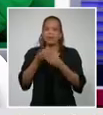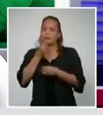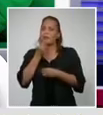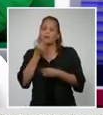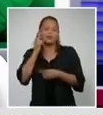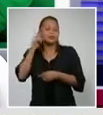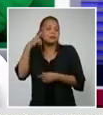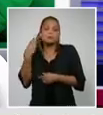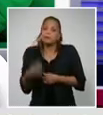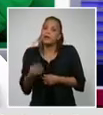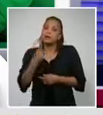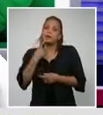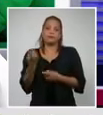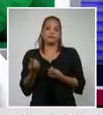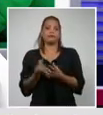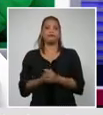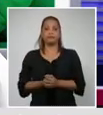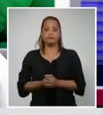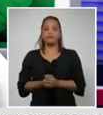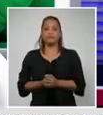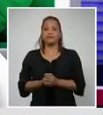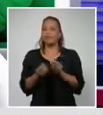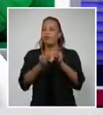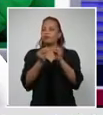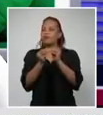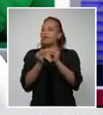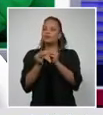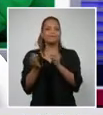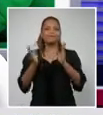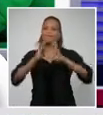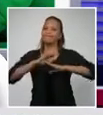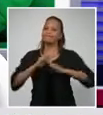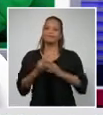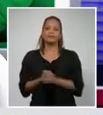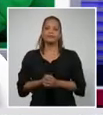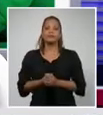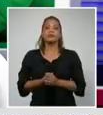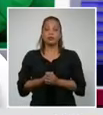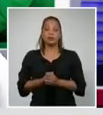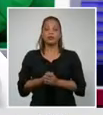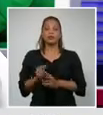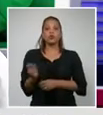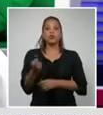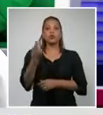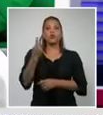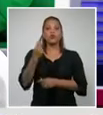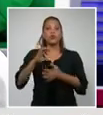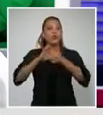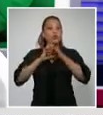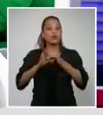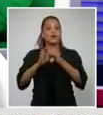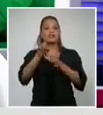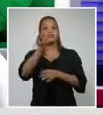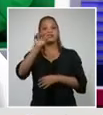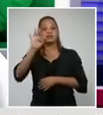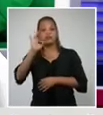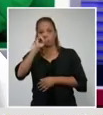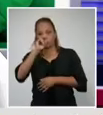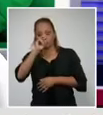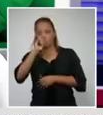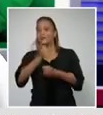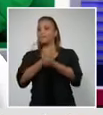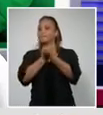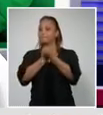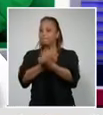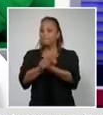o no tener la enfermedad. Se diagnostica un caso grave de 18 años con mucho riesgo, también